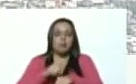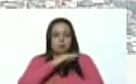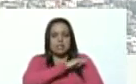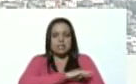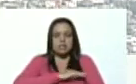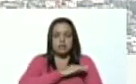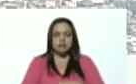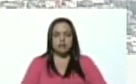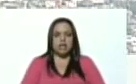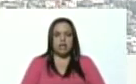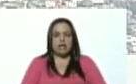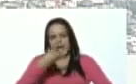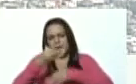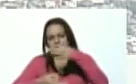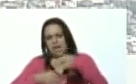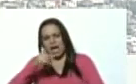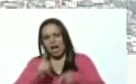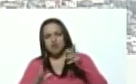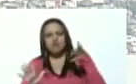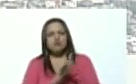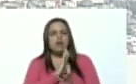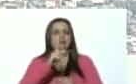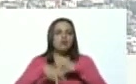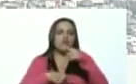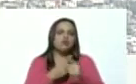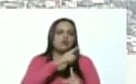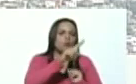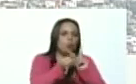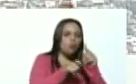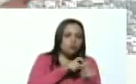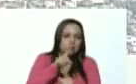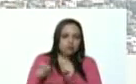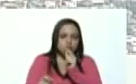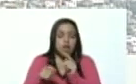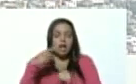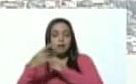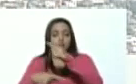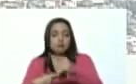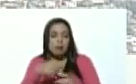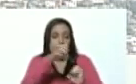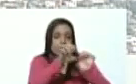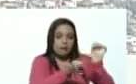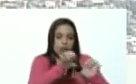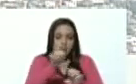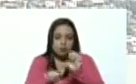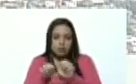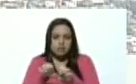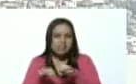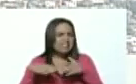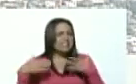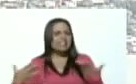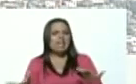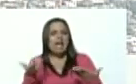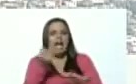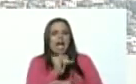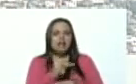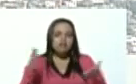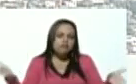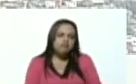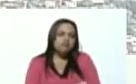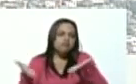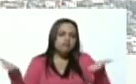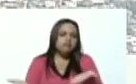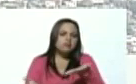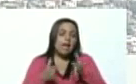algunas palabras del proceso de consulta, del proceso de revisión y qué implica el reimpulso de la